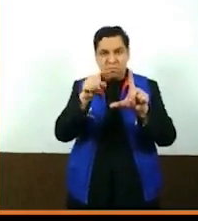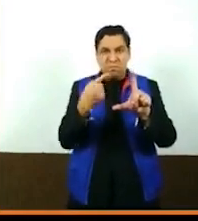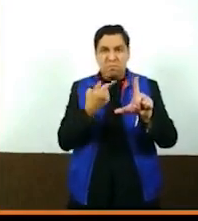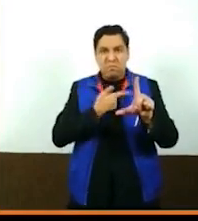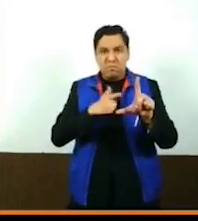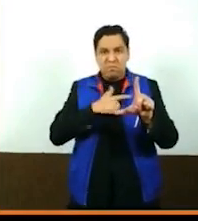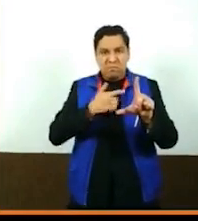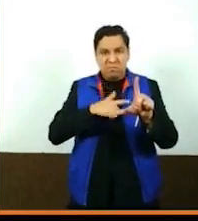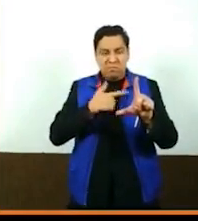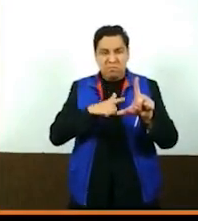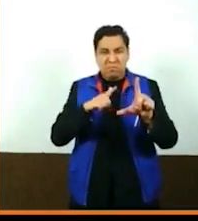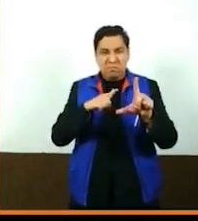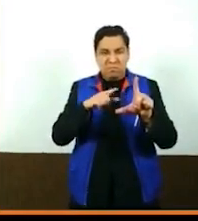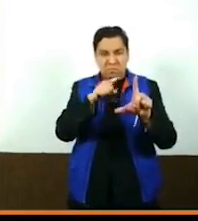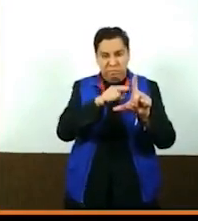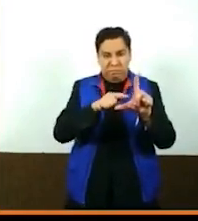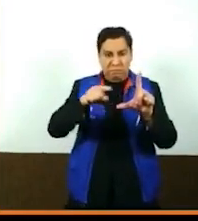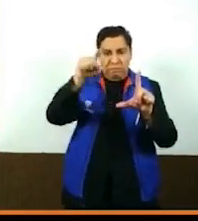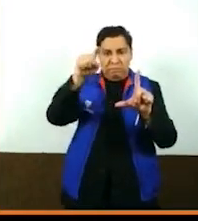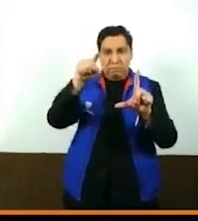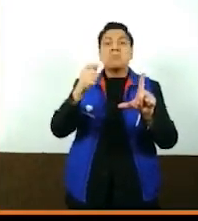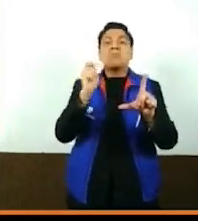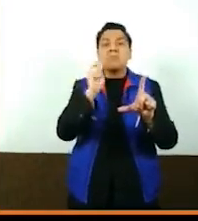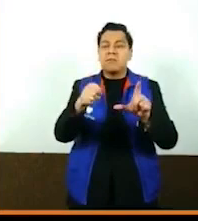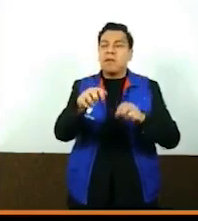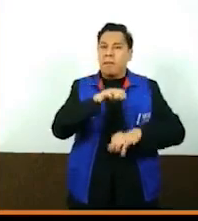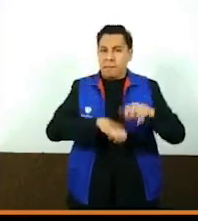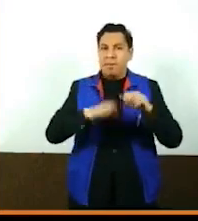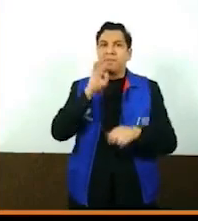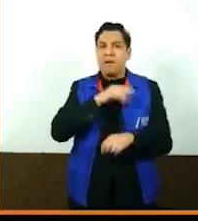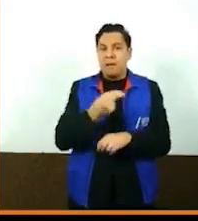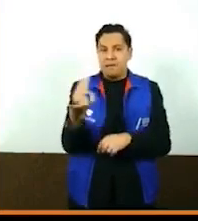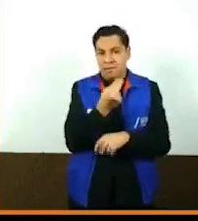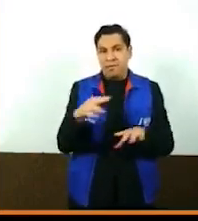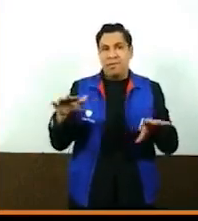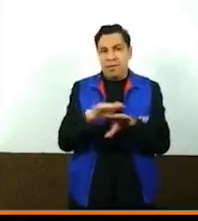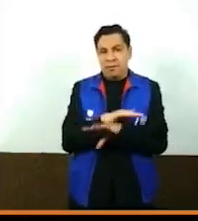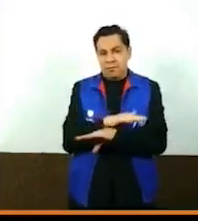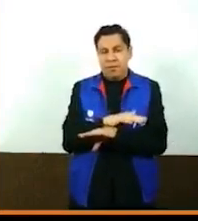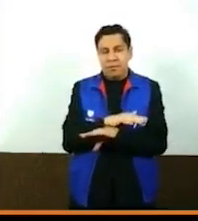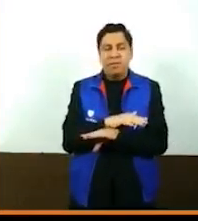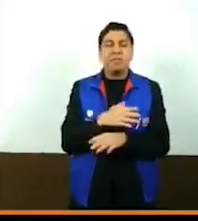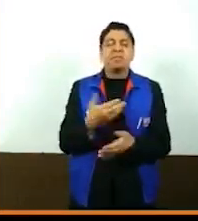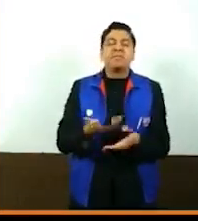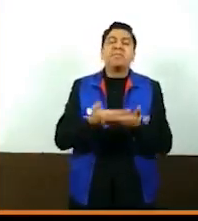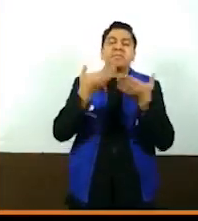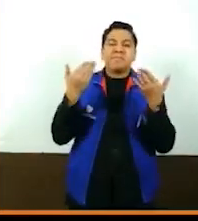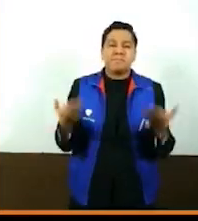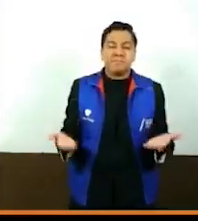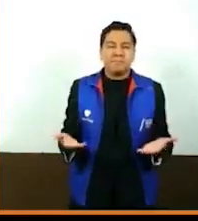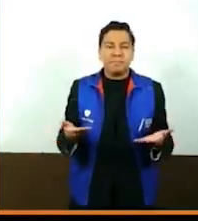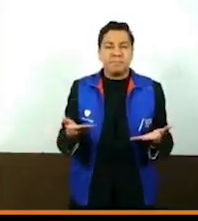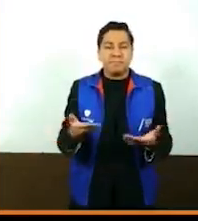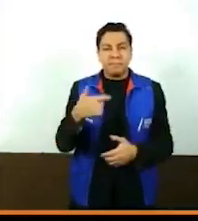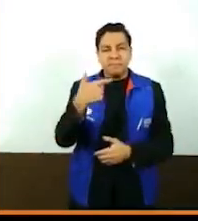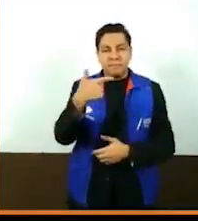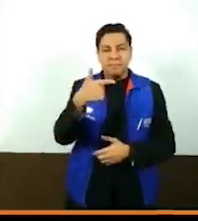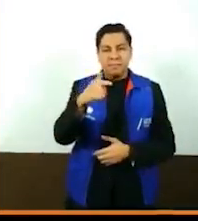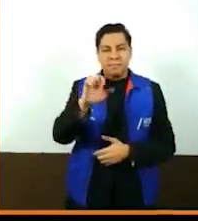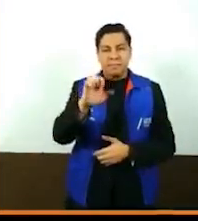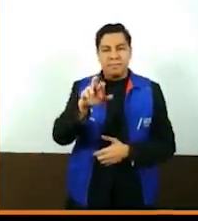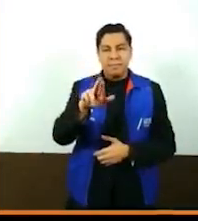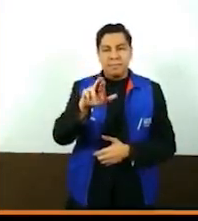una parte muy importante dentro de estas prácticas. Gracias, Roberto. Y bueno, pues ahora le damos la palabra a Gerardo,